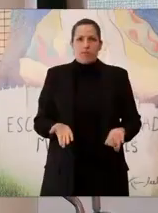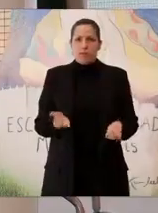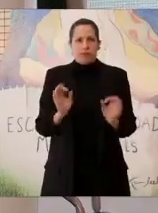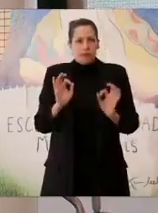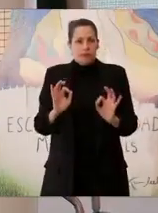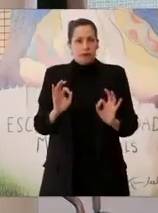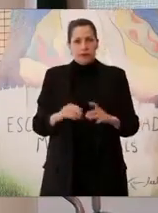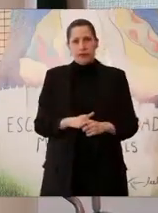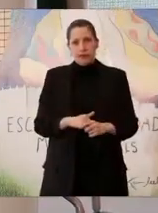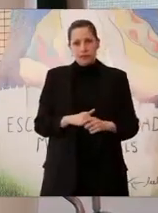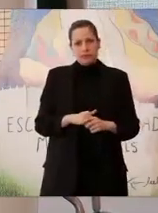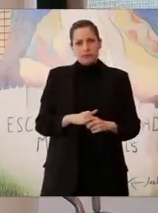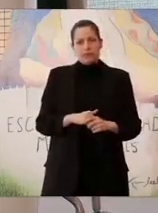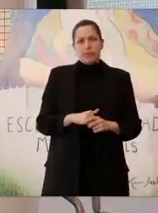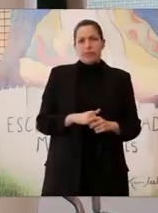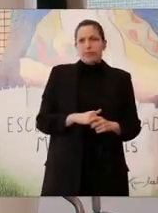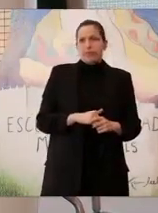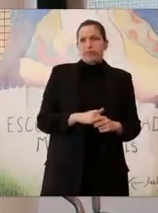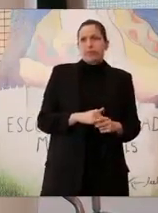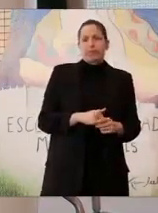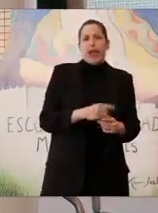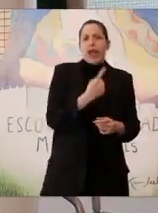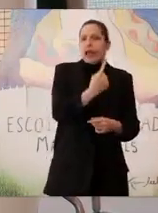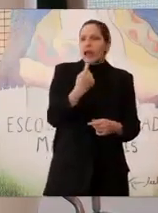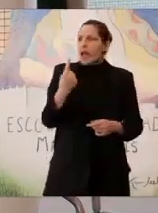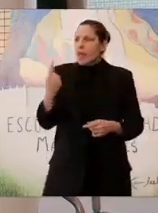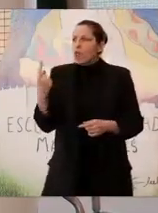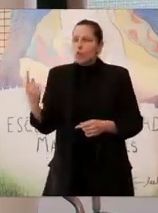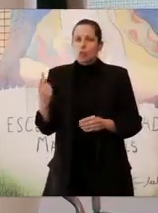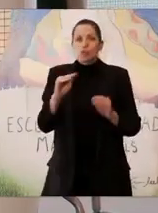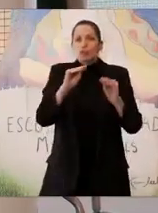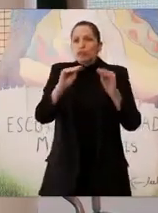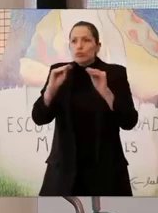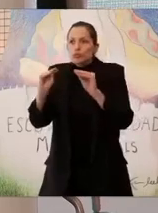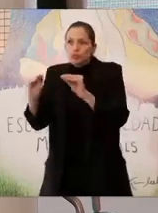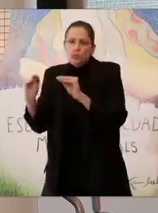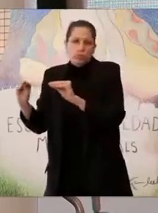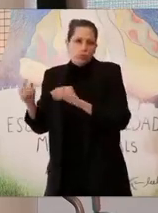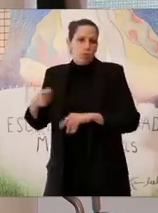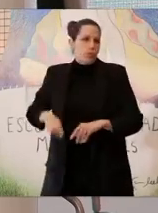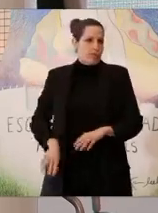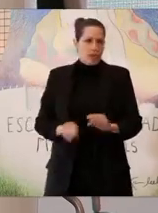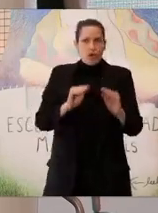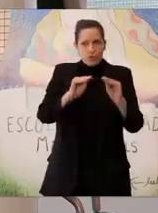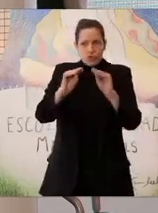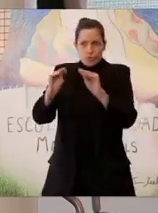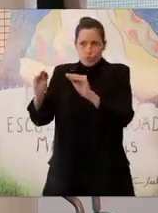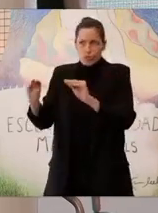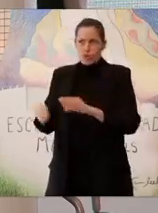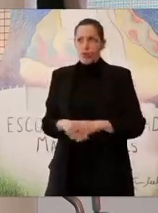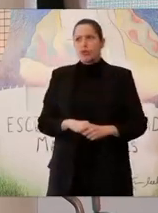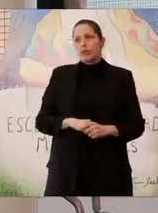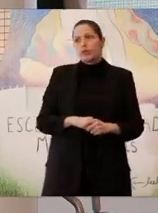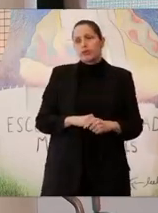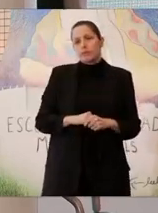Que evidentemente cada persona hay, cada persona es un mundo y cada profesional pues a veces es un mundo también. Yo ahí lo dejo, pero que de vosotras es que es evidente, no